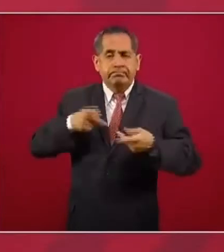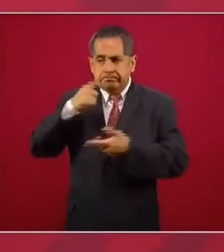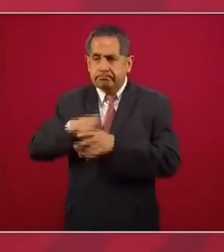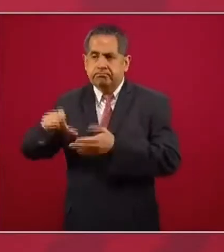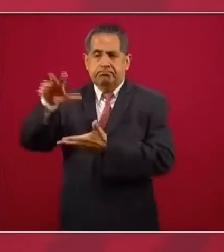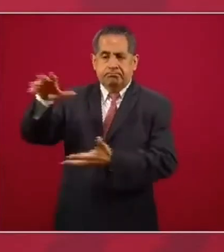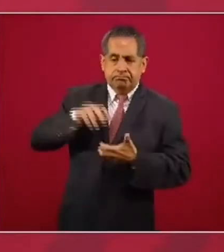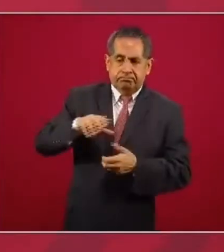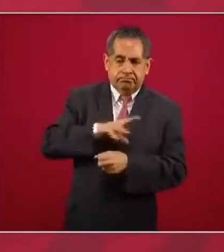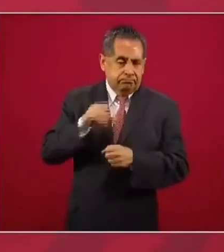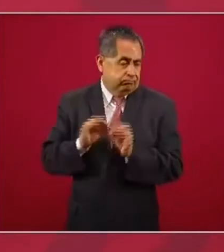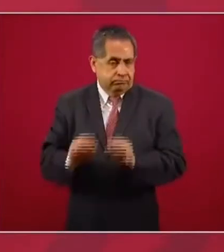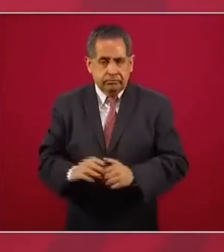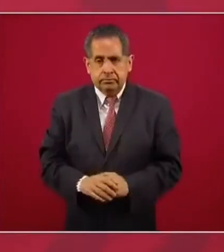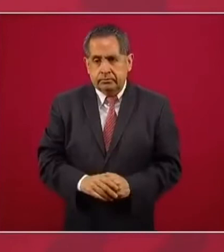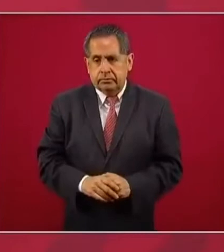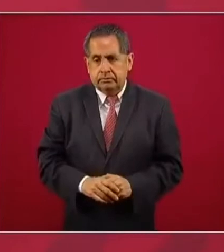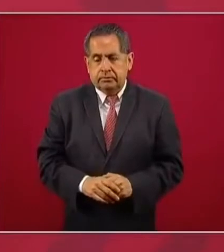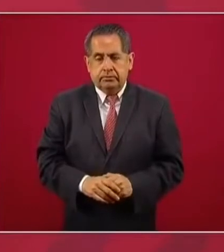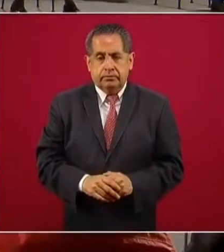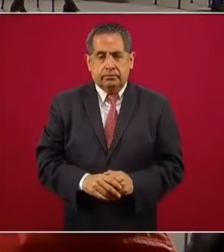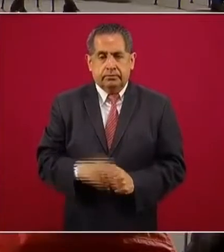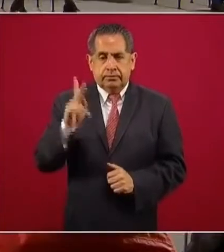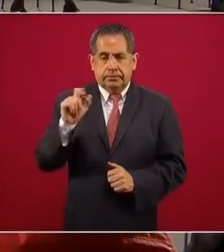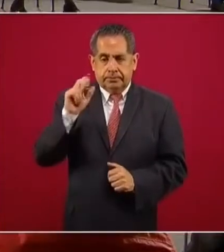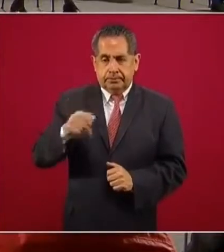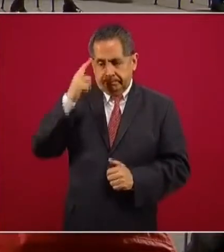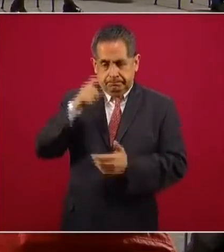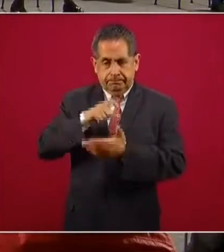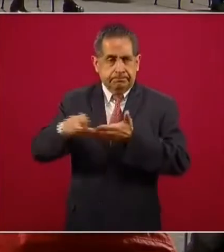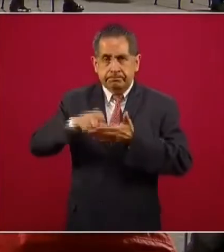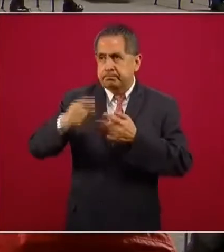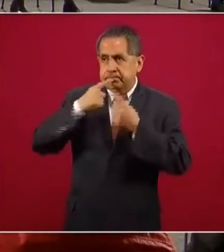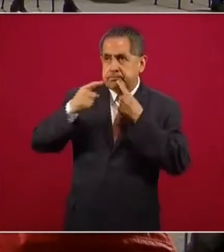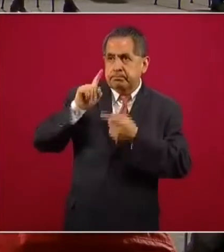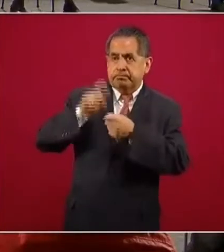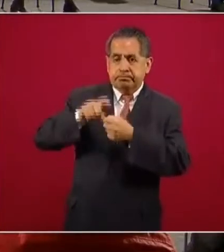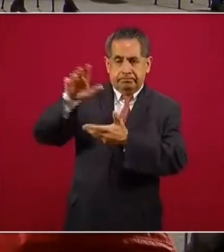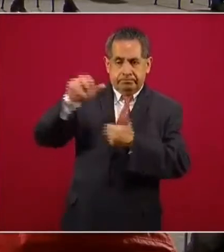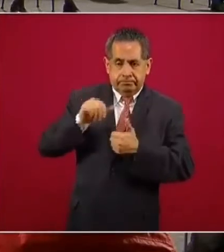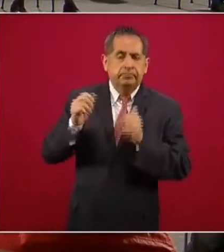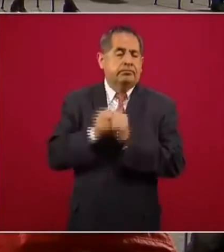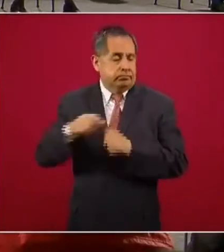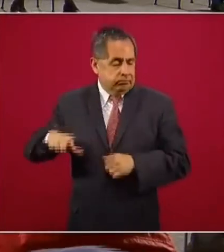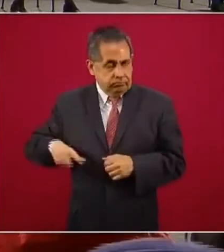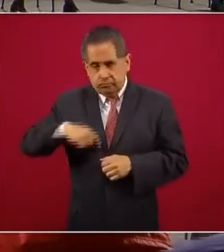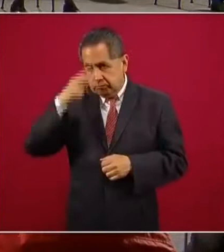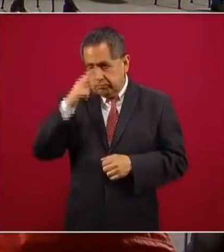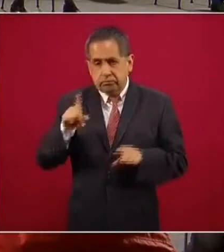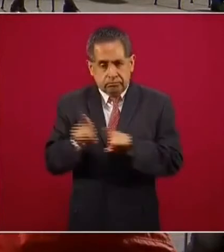de adquisiciones. Las estrategias de licitaciones también haremos con el gobierno